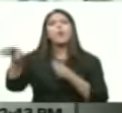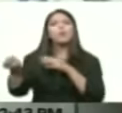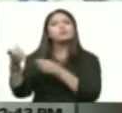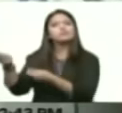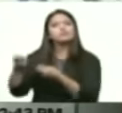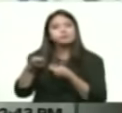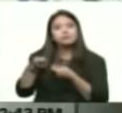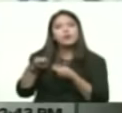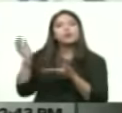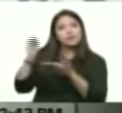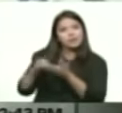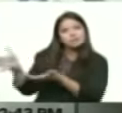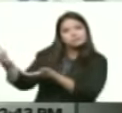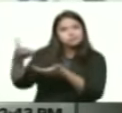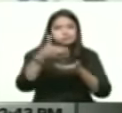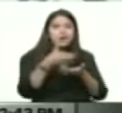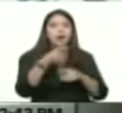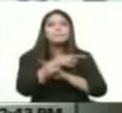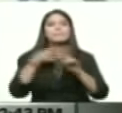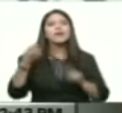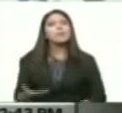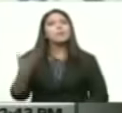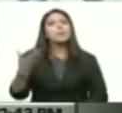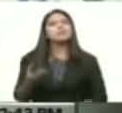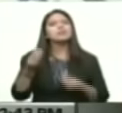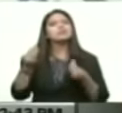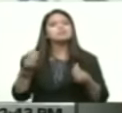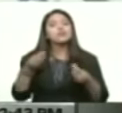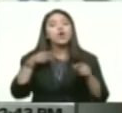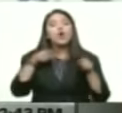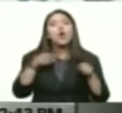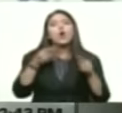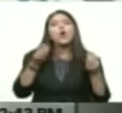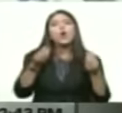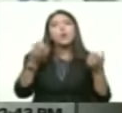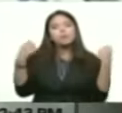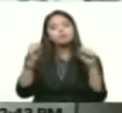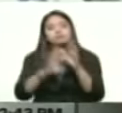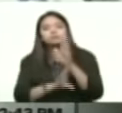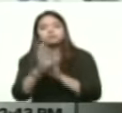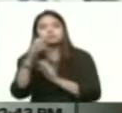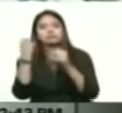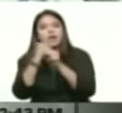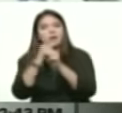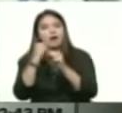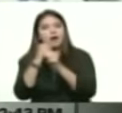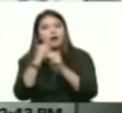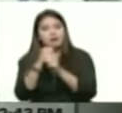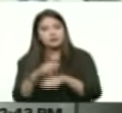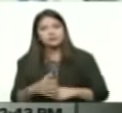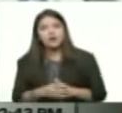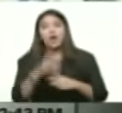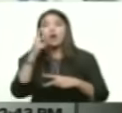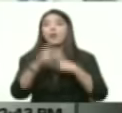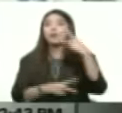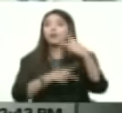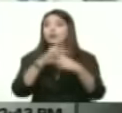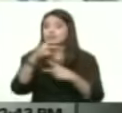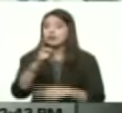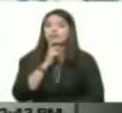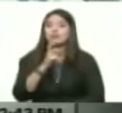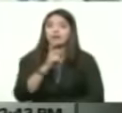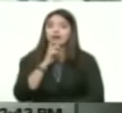cómo recuperarlos, pero lo más importante, cómo invertirlos. Se trata de un proceso complejo y por lo